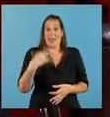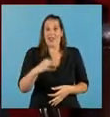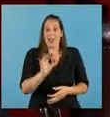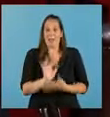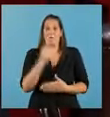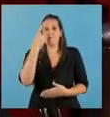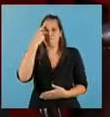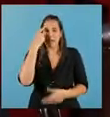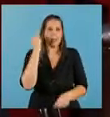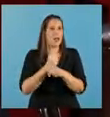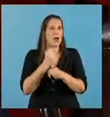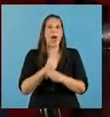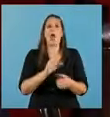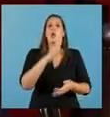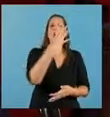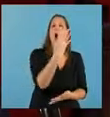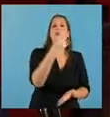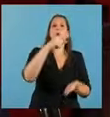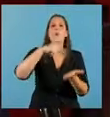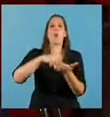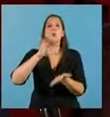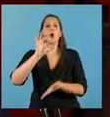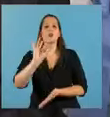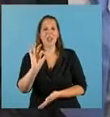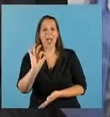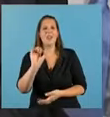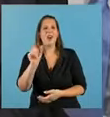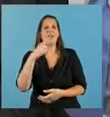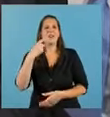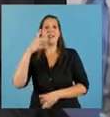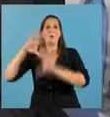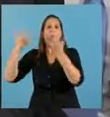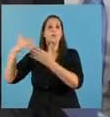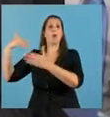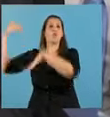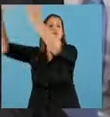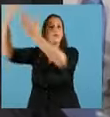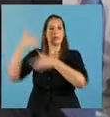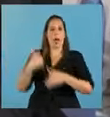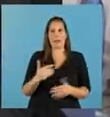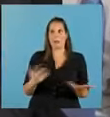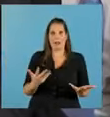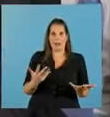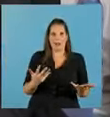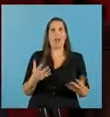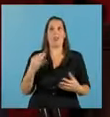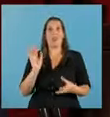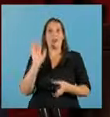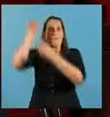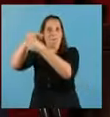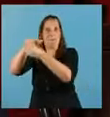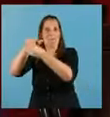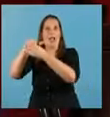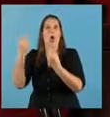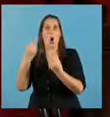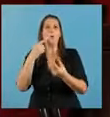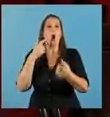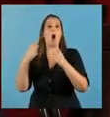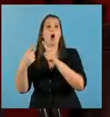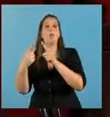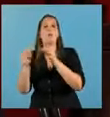de 4.0, en donde el mundo avanza a una velocidad enorme. También discutir cómo ponemos